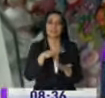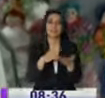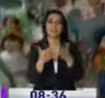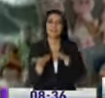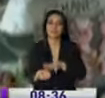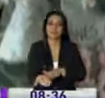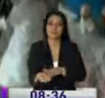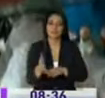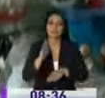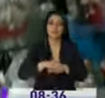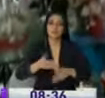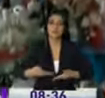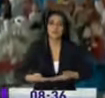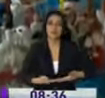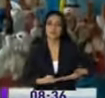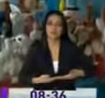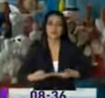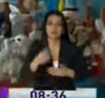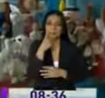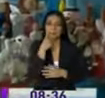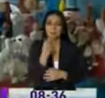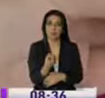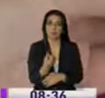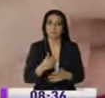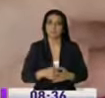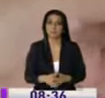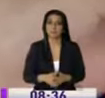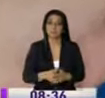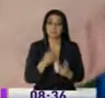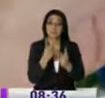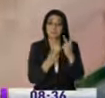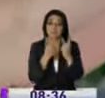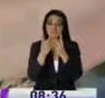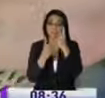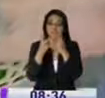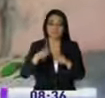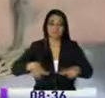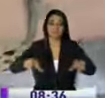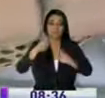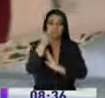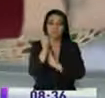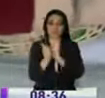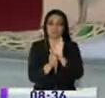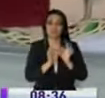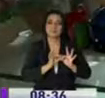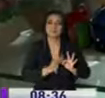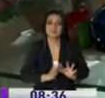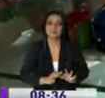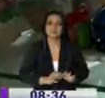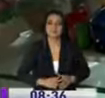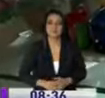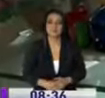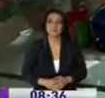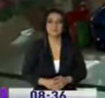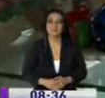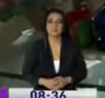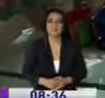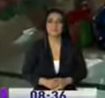vinculado con las guaguas de pan. Aprecie lo nuestro y visite este lugar de artesanos en la parroquia de Calderón,